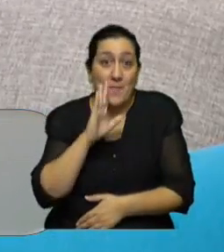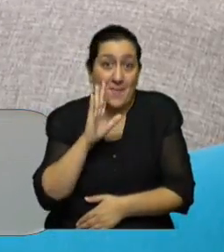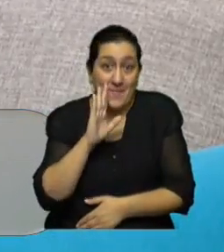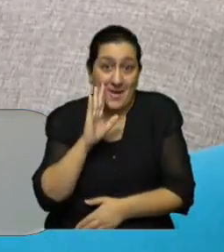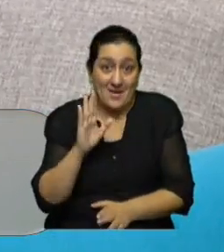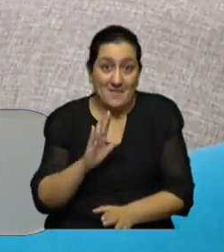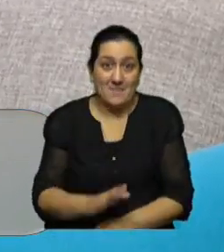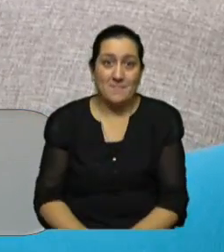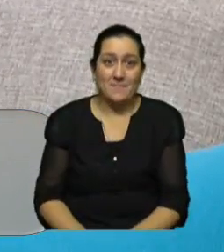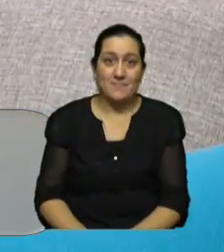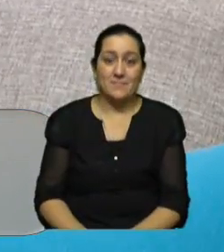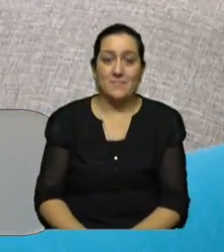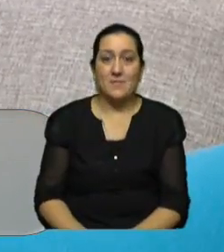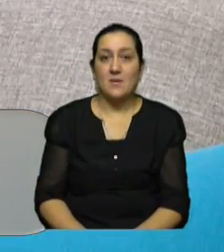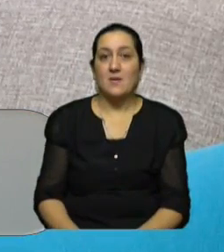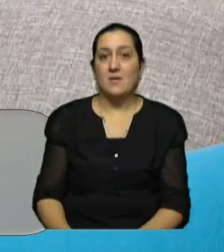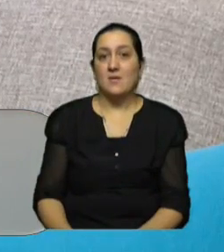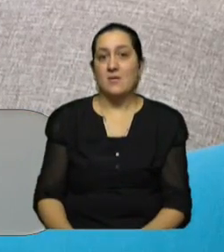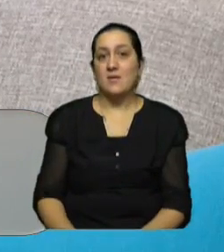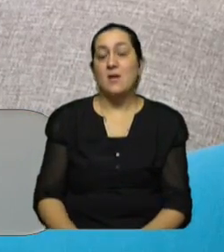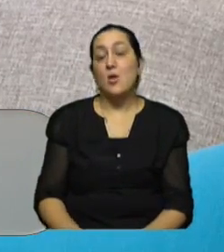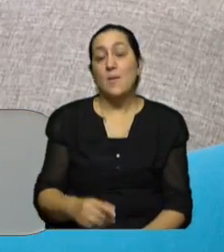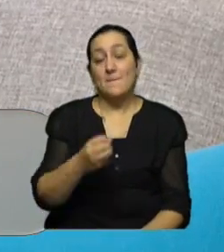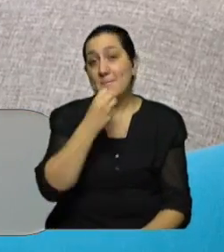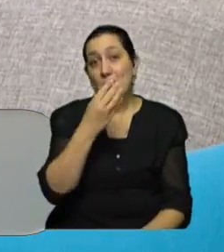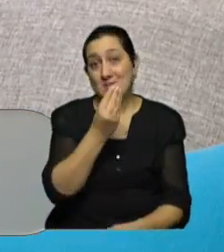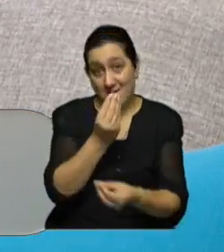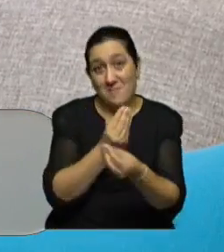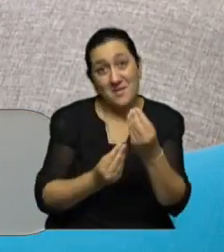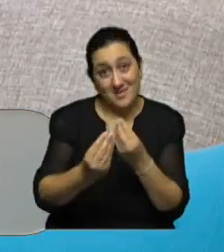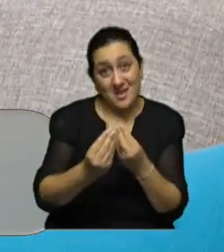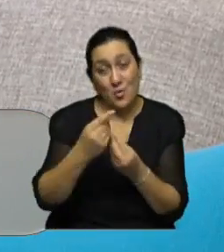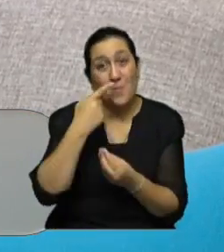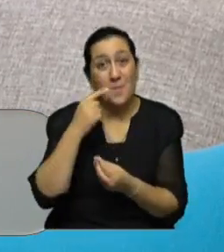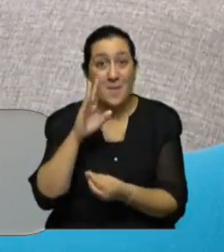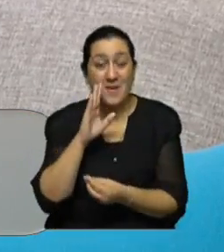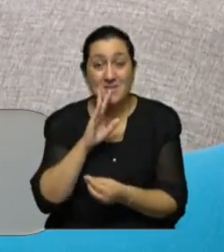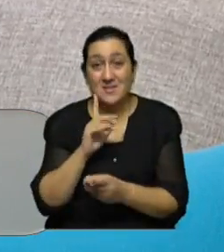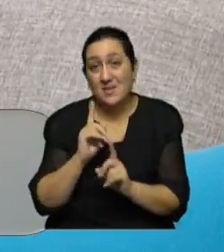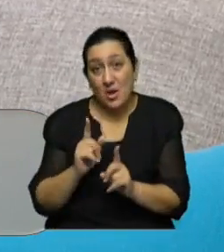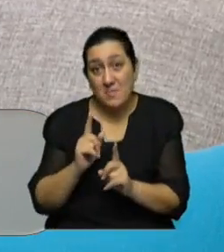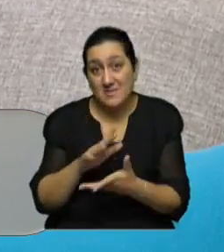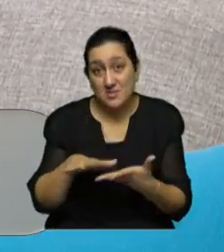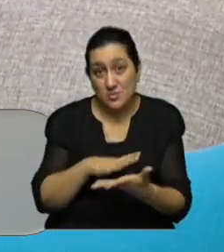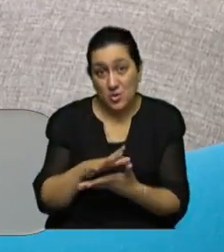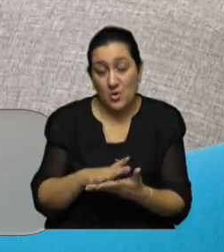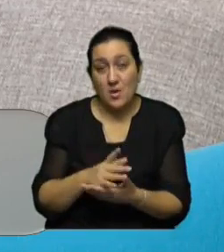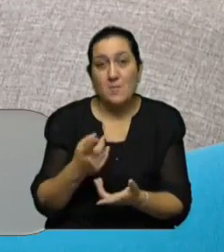otra relación, ¿no? Porque no hay una mayor empatía que esa. Pero sí, a través del Instagram, que descubrimos a